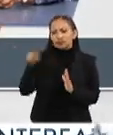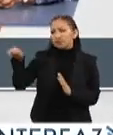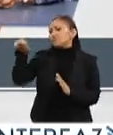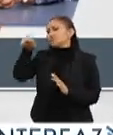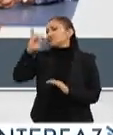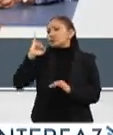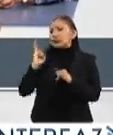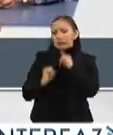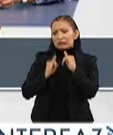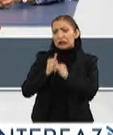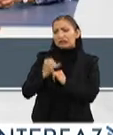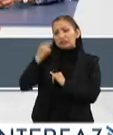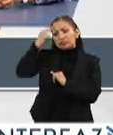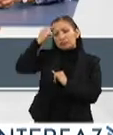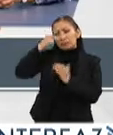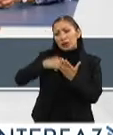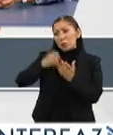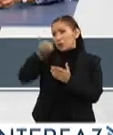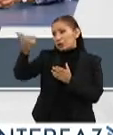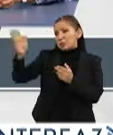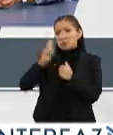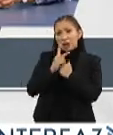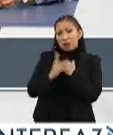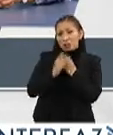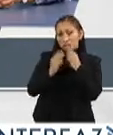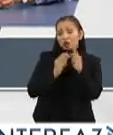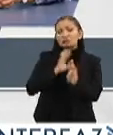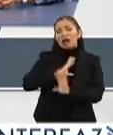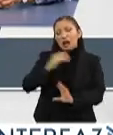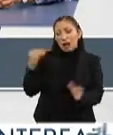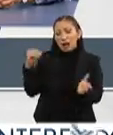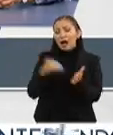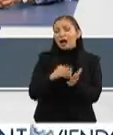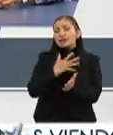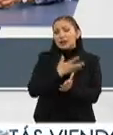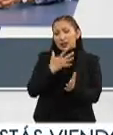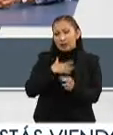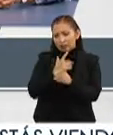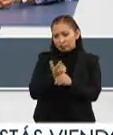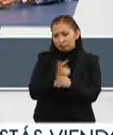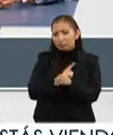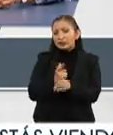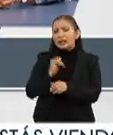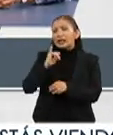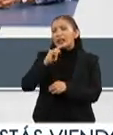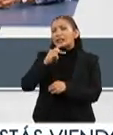internacional. Yo me atrevería a pensar que cualquier país del mundo cuenta con una ingeniería ambiental.